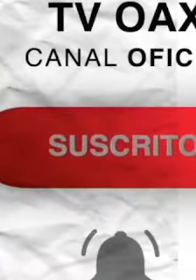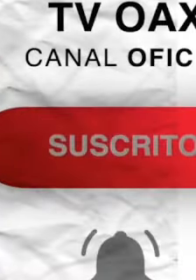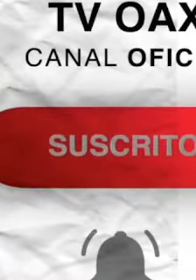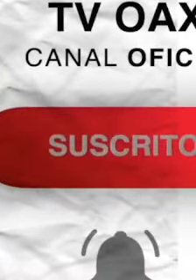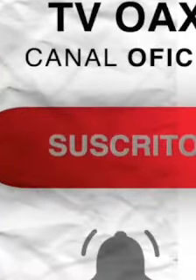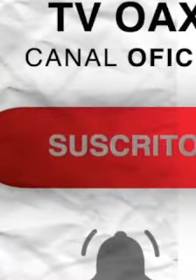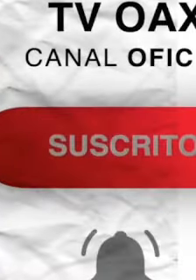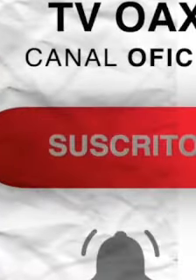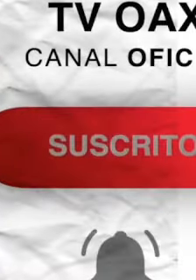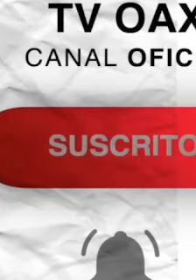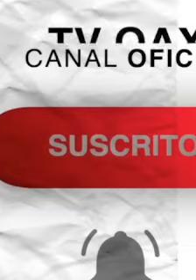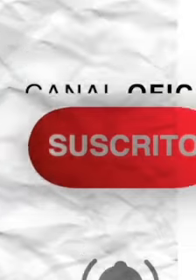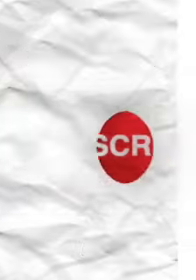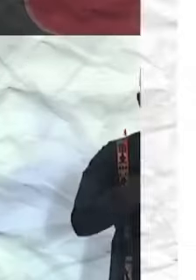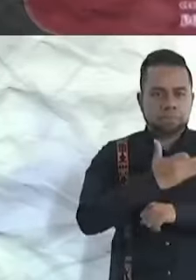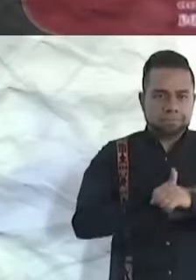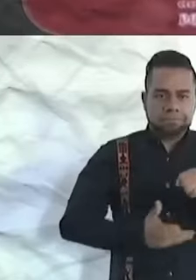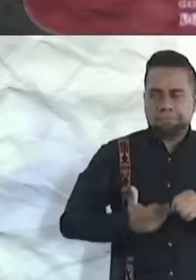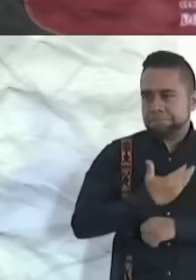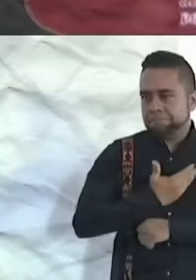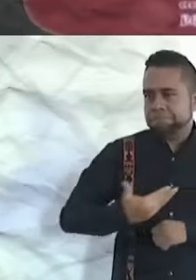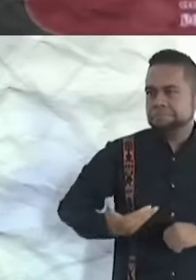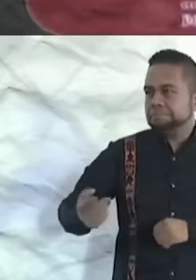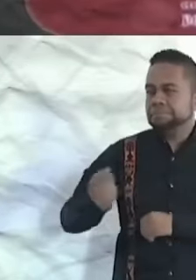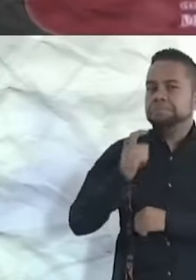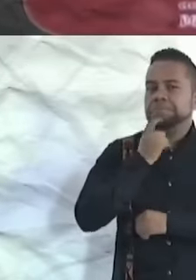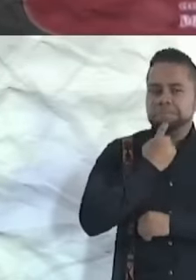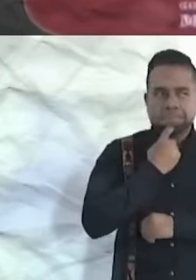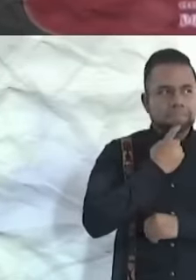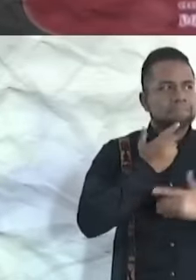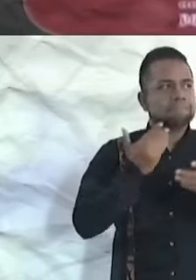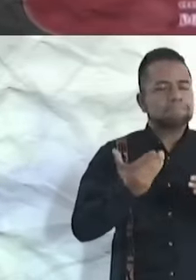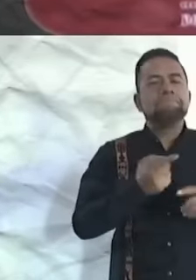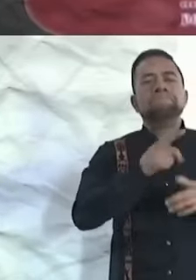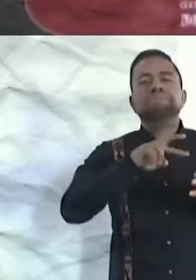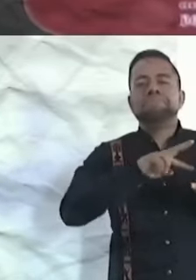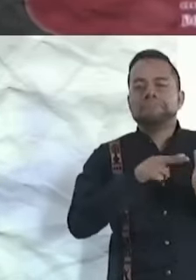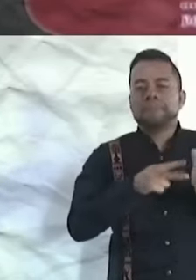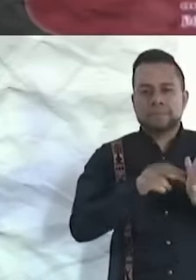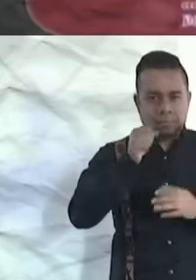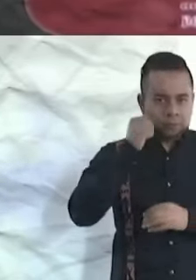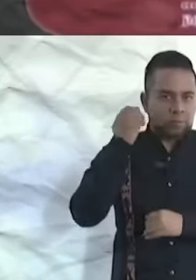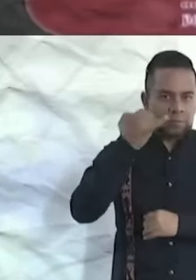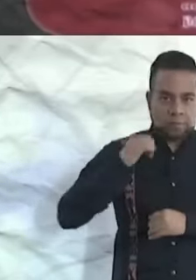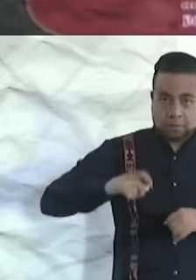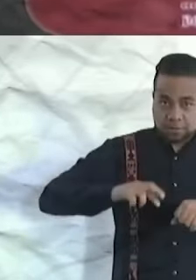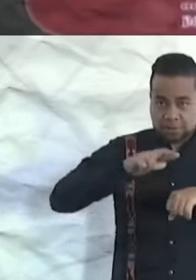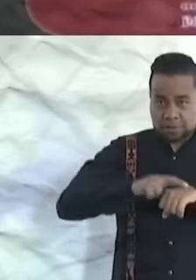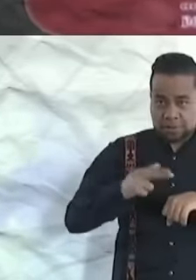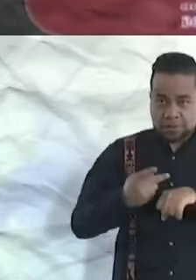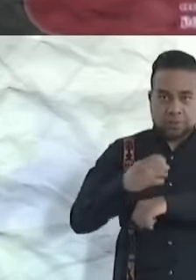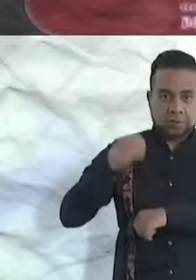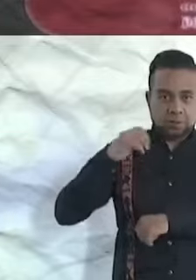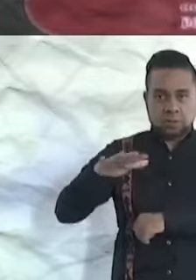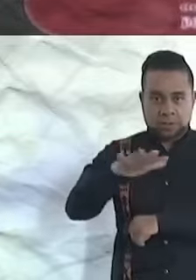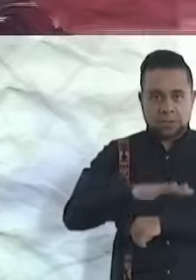todas, presidente Andrés Manuel López Obrador. El respeto que se tiene, ¿no? Salomón Jara, gobernador de